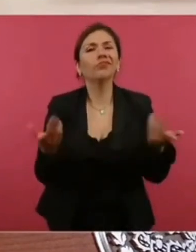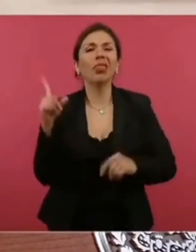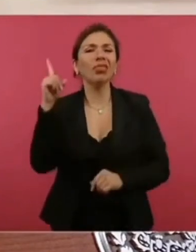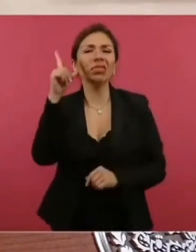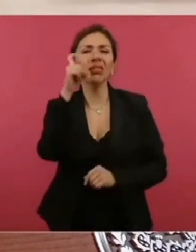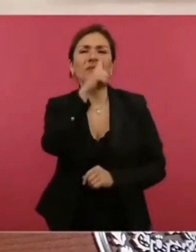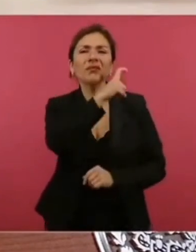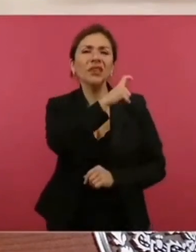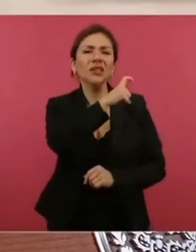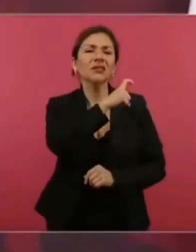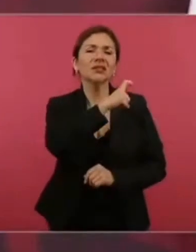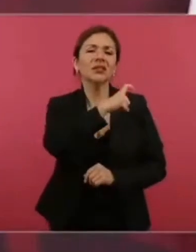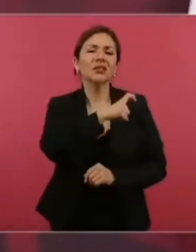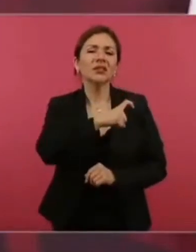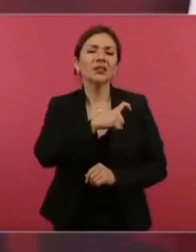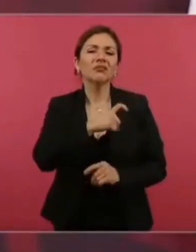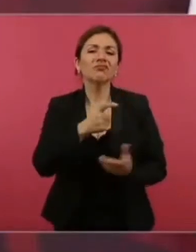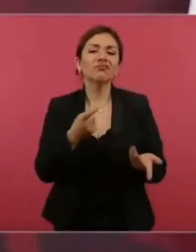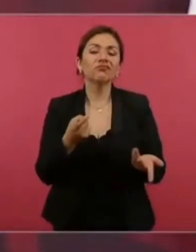porque